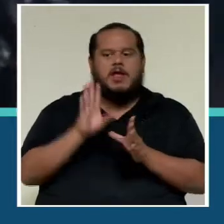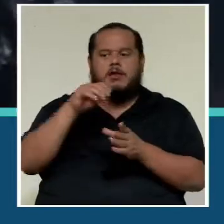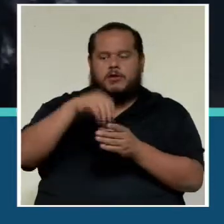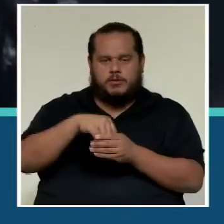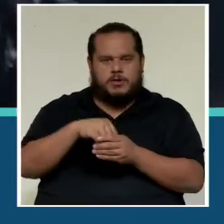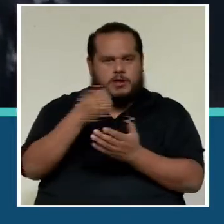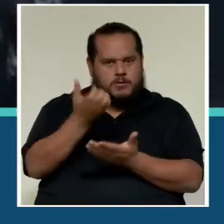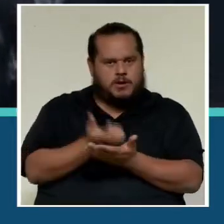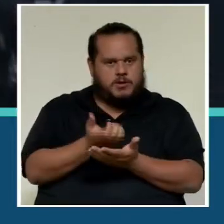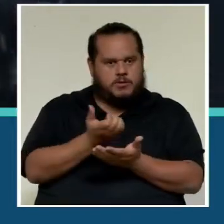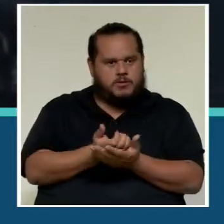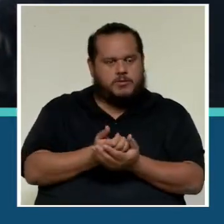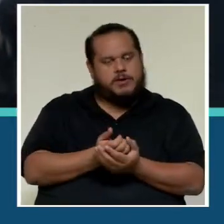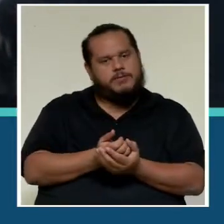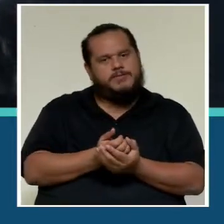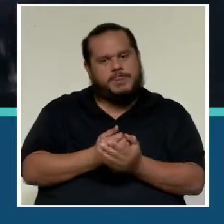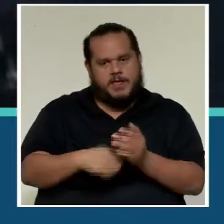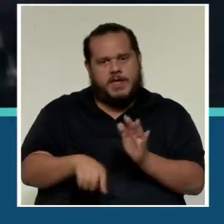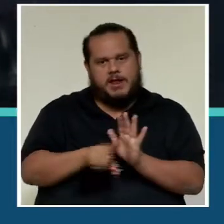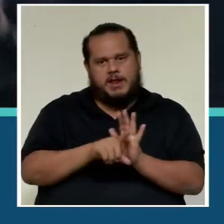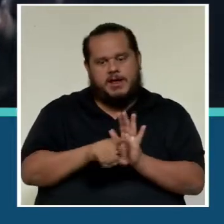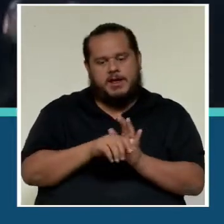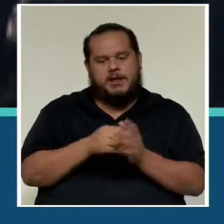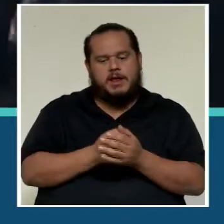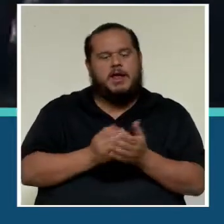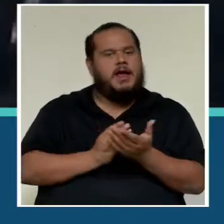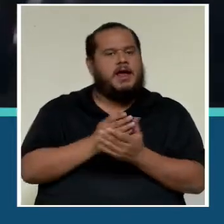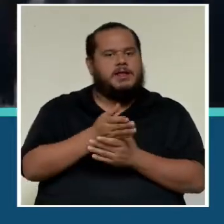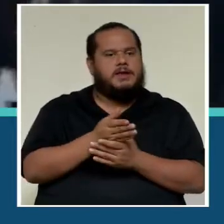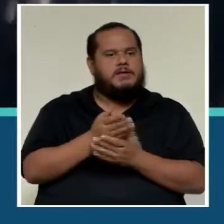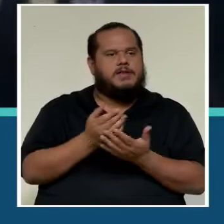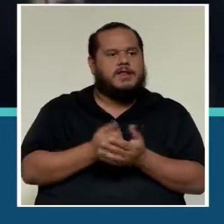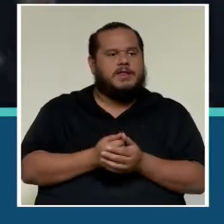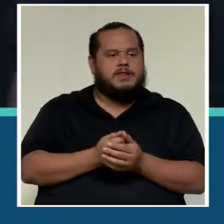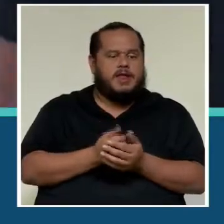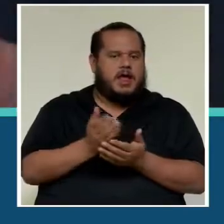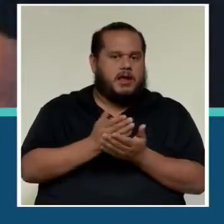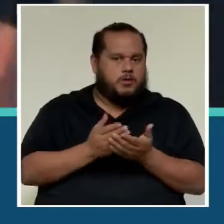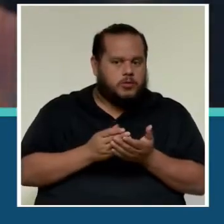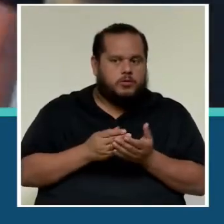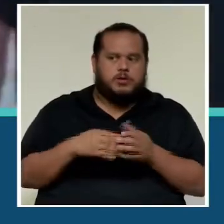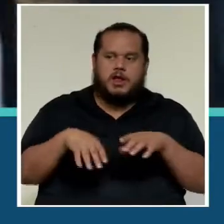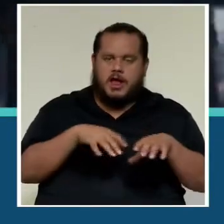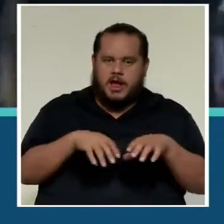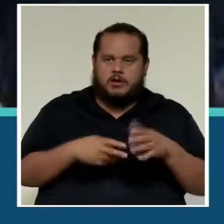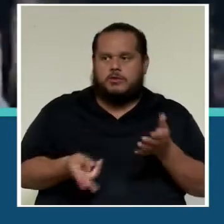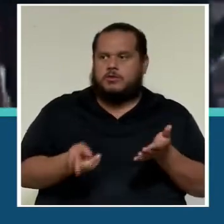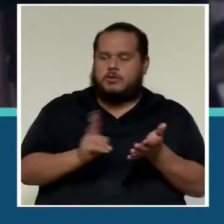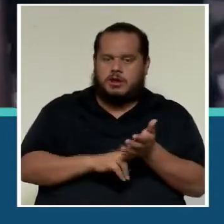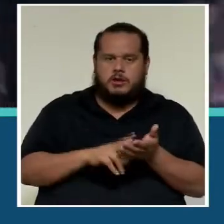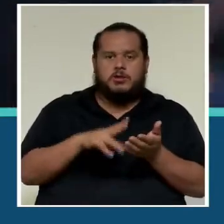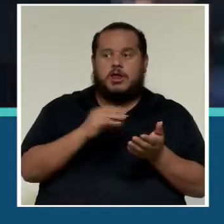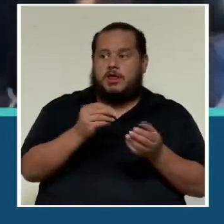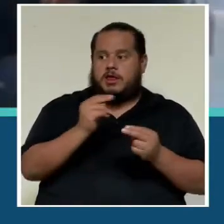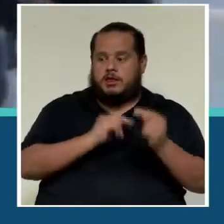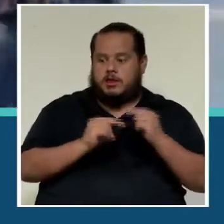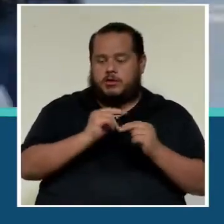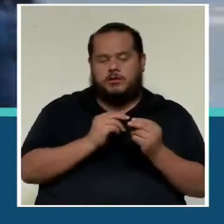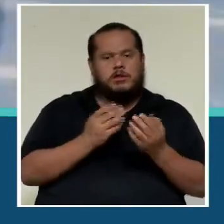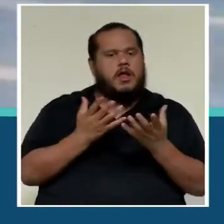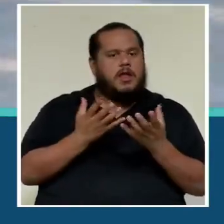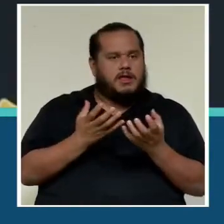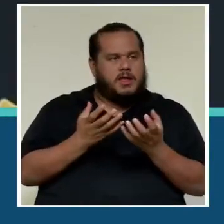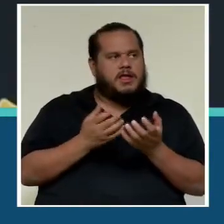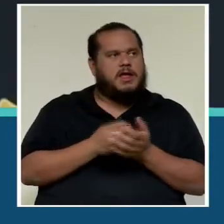en la economía legal mediante la ejecución de actos, contratos y negocios que